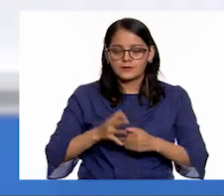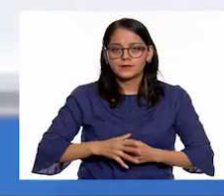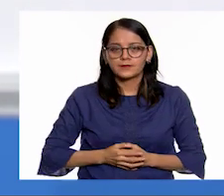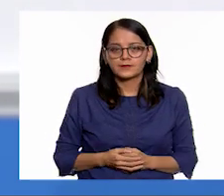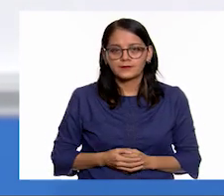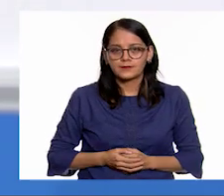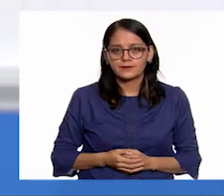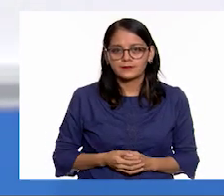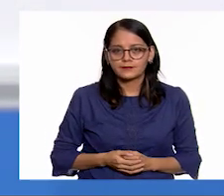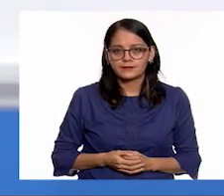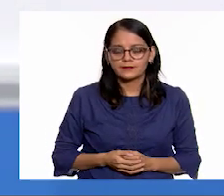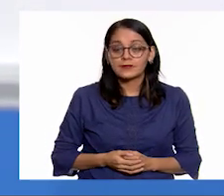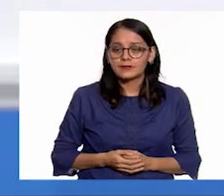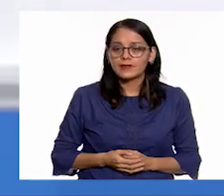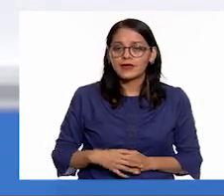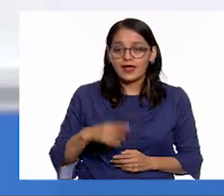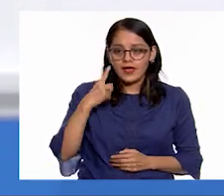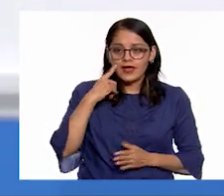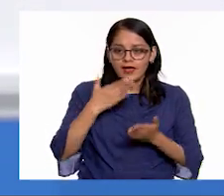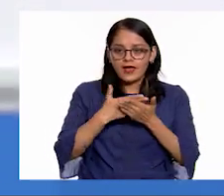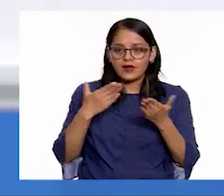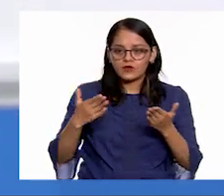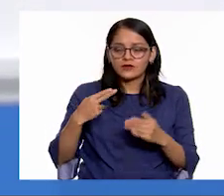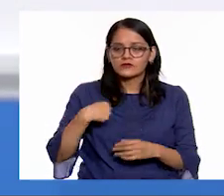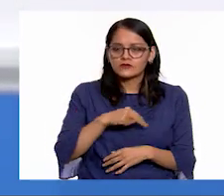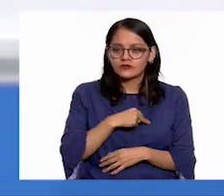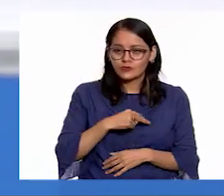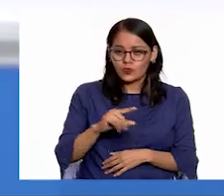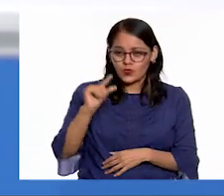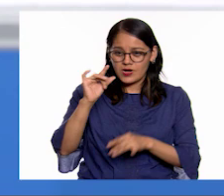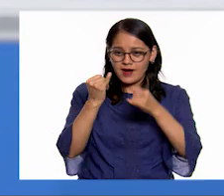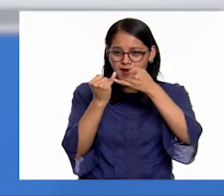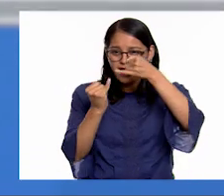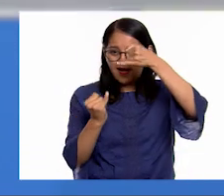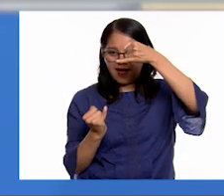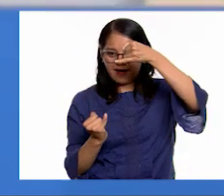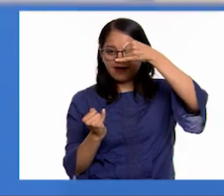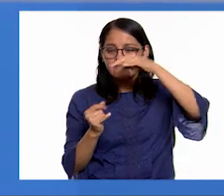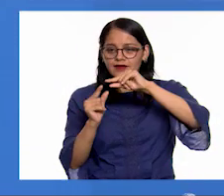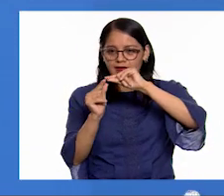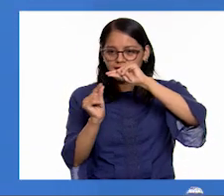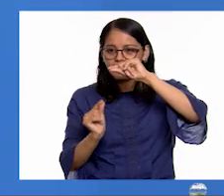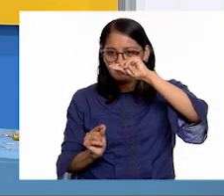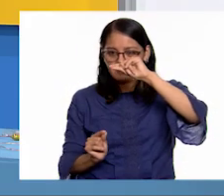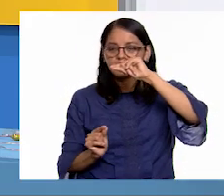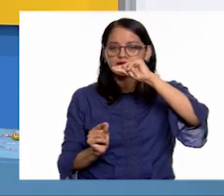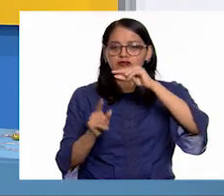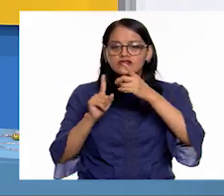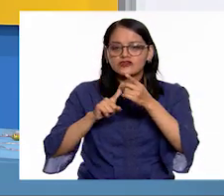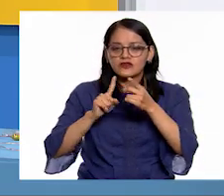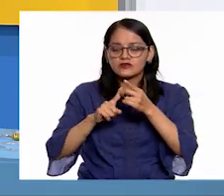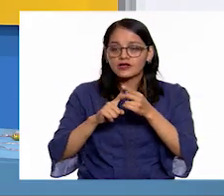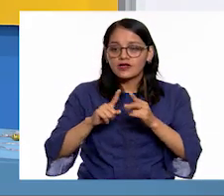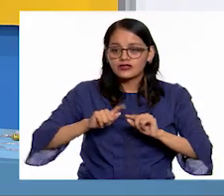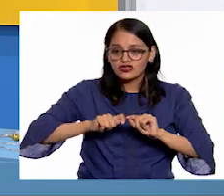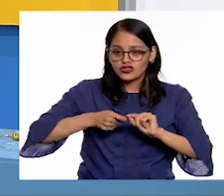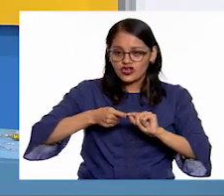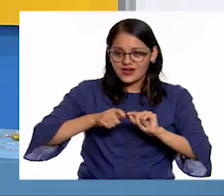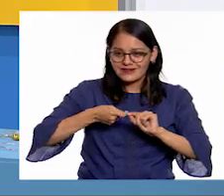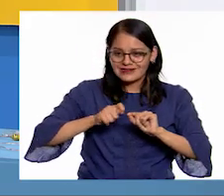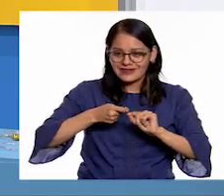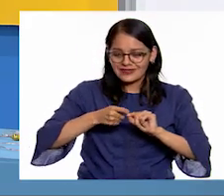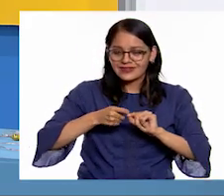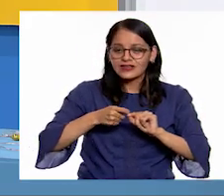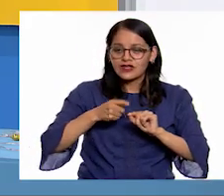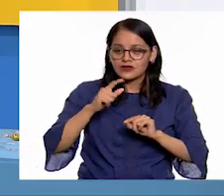Ajá. Ahora hundiremos uno de los cables a la parte donde está uno de los tornillos del socket del